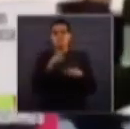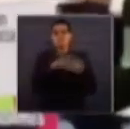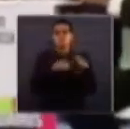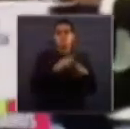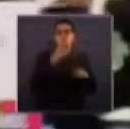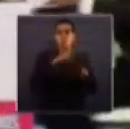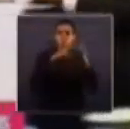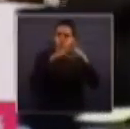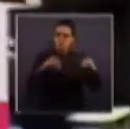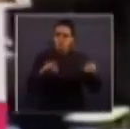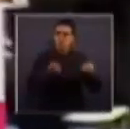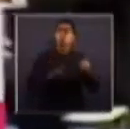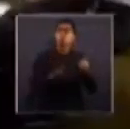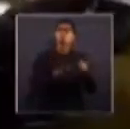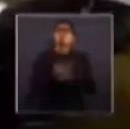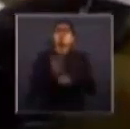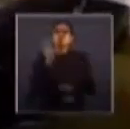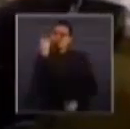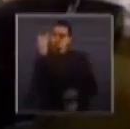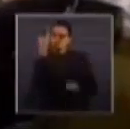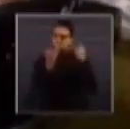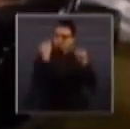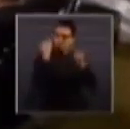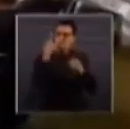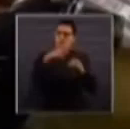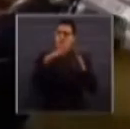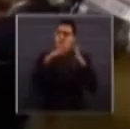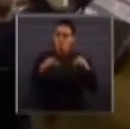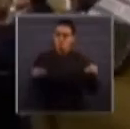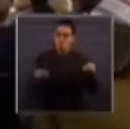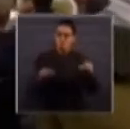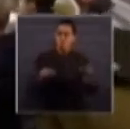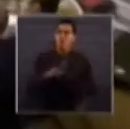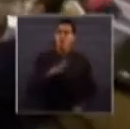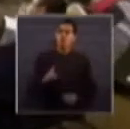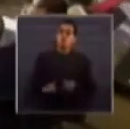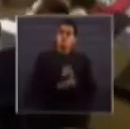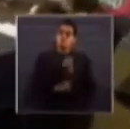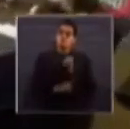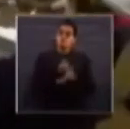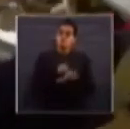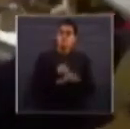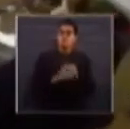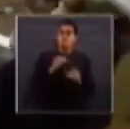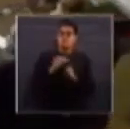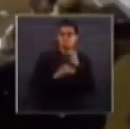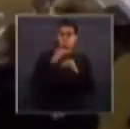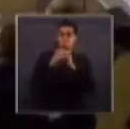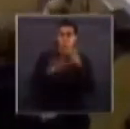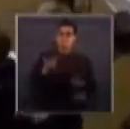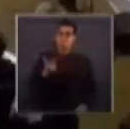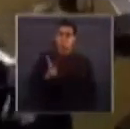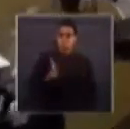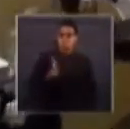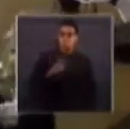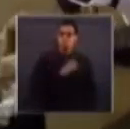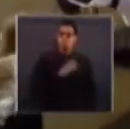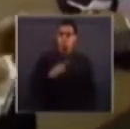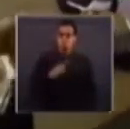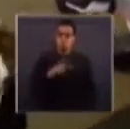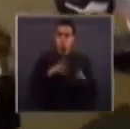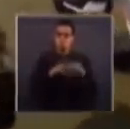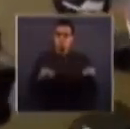problemas ambientalistas, tenemos problemas que están poniendo en riesgo el desarrollo sustentable de Guanajuato y en consecuencia tenemos que